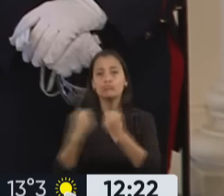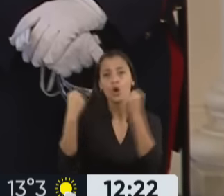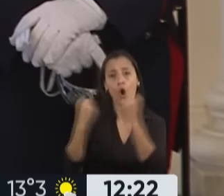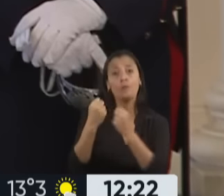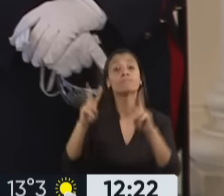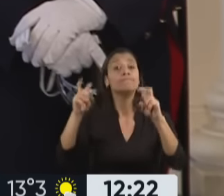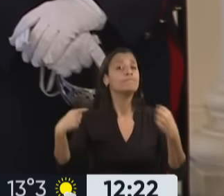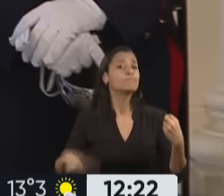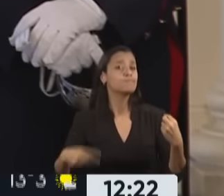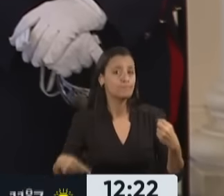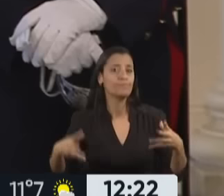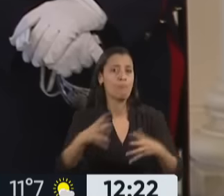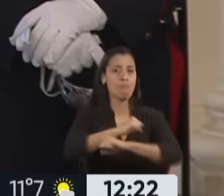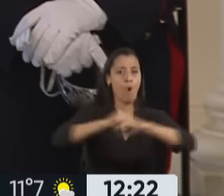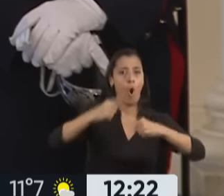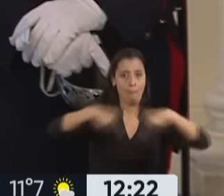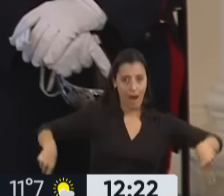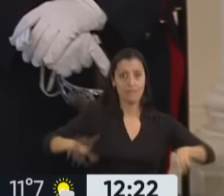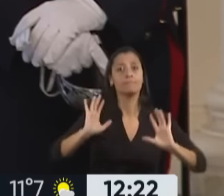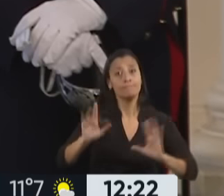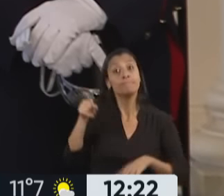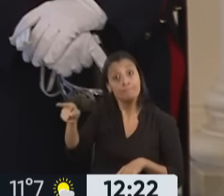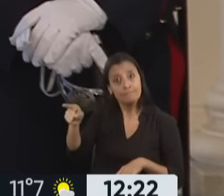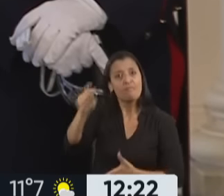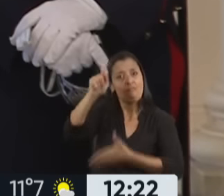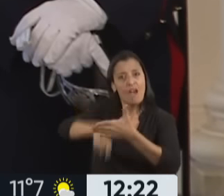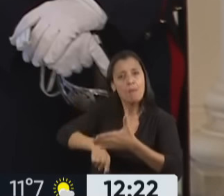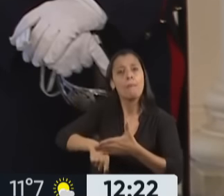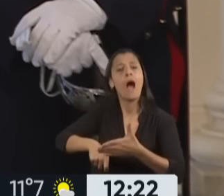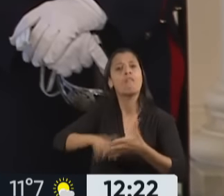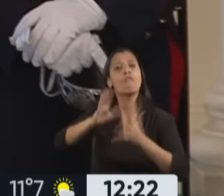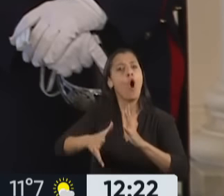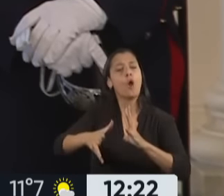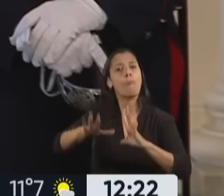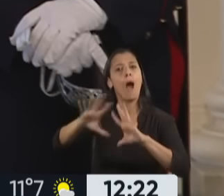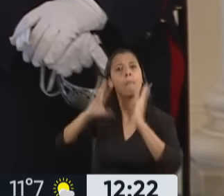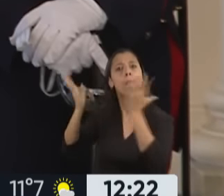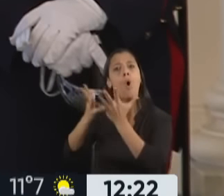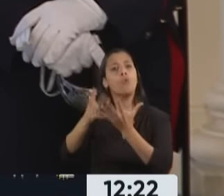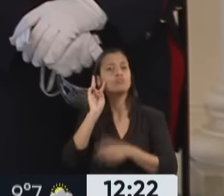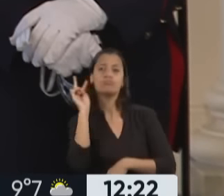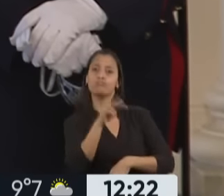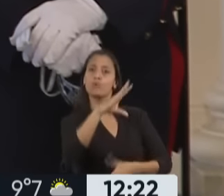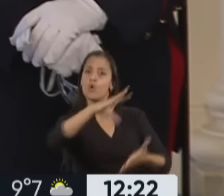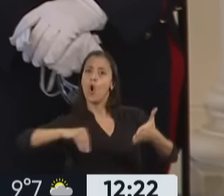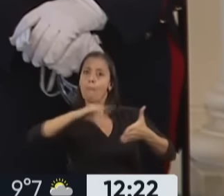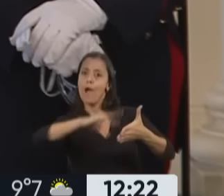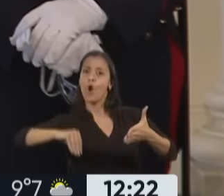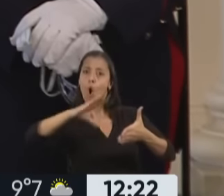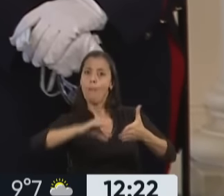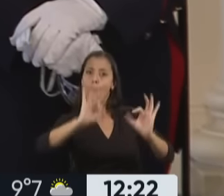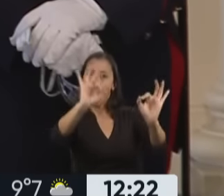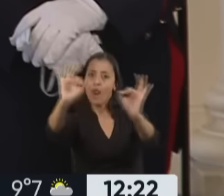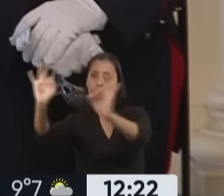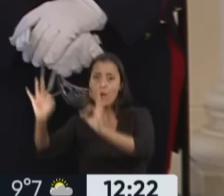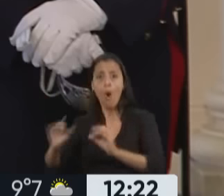en materia nuclear que fue tomado como modelo en el mundo. Además, solucionó